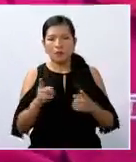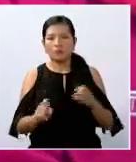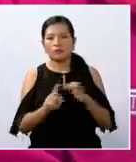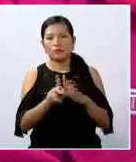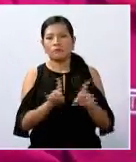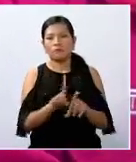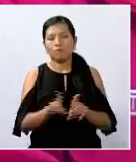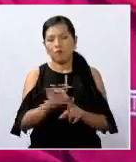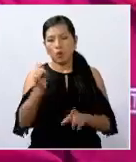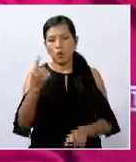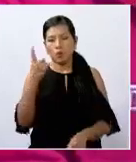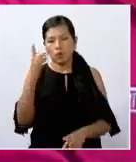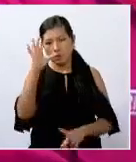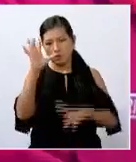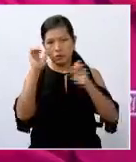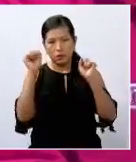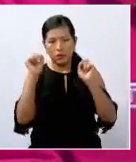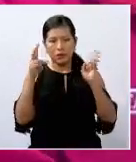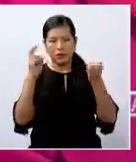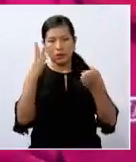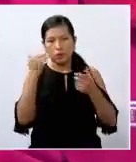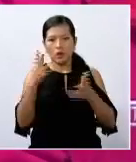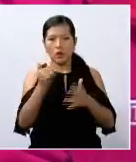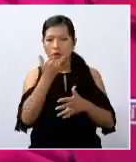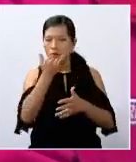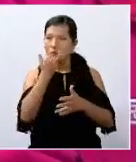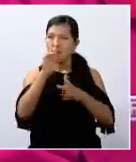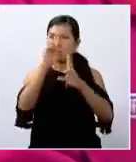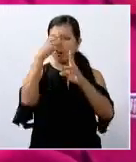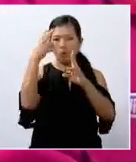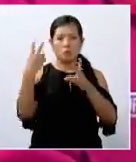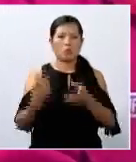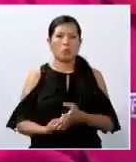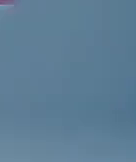el fallecimiento de otro minero a consecuencia de la caída de un planchón.